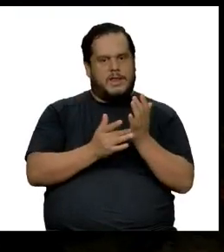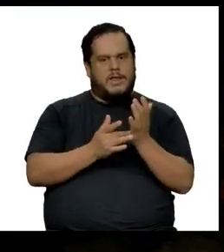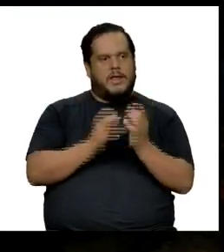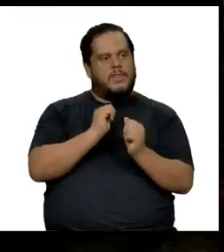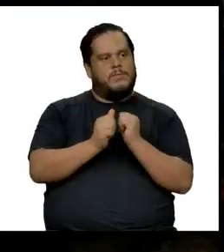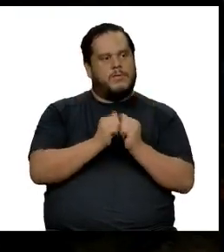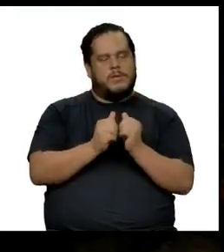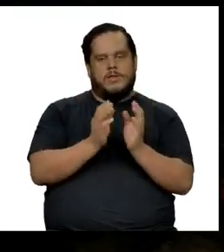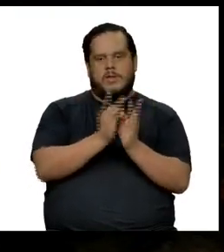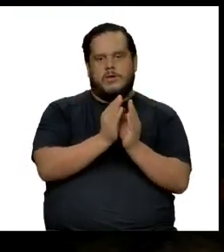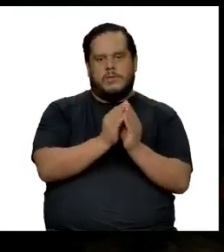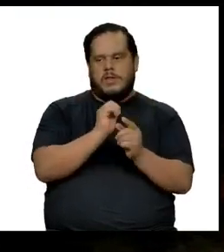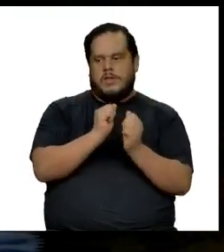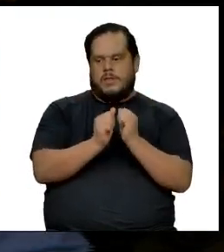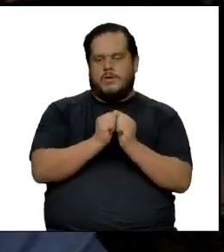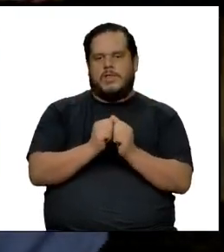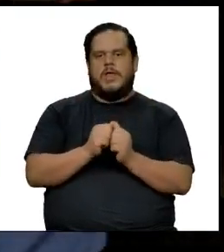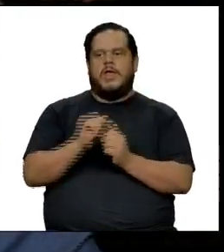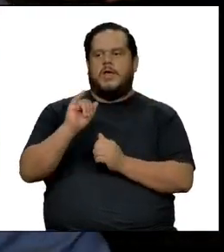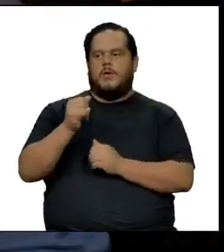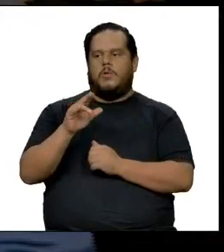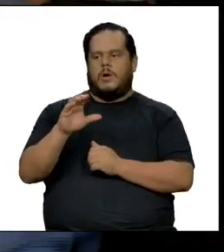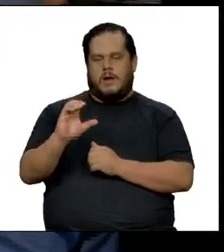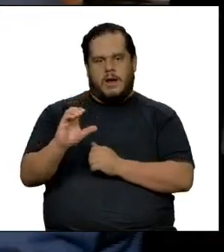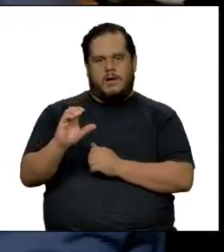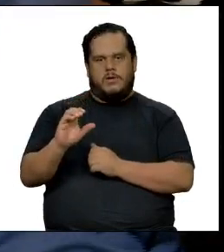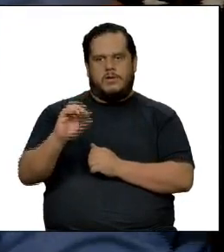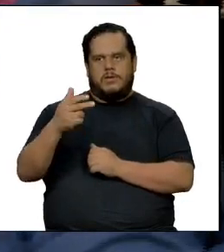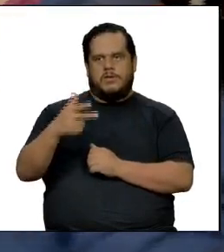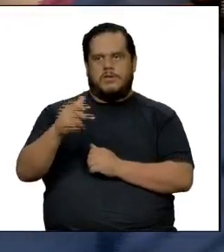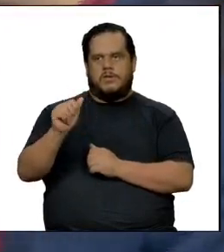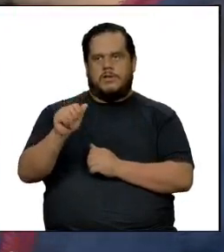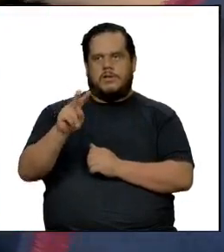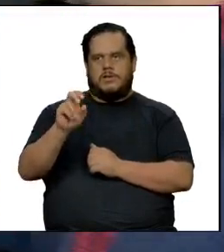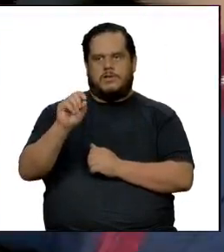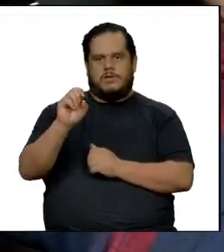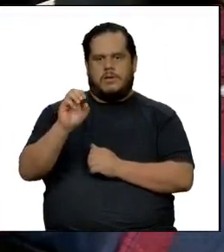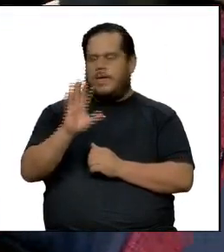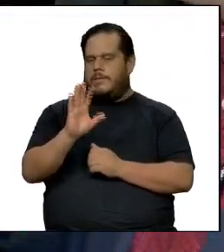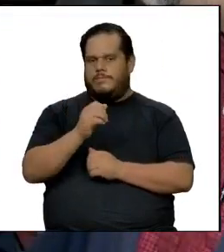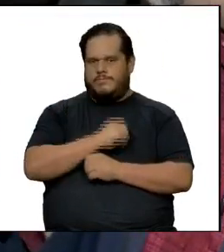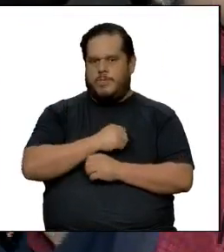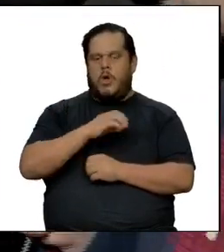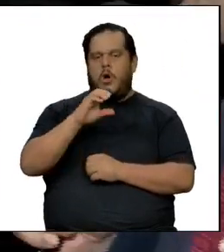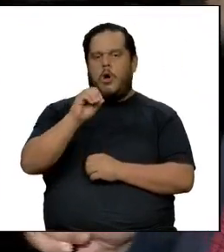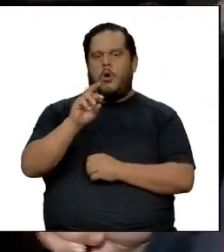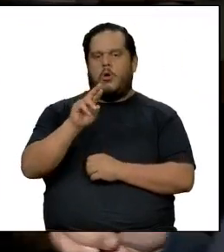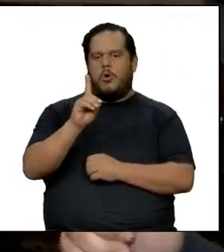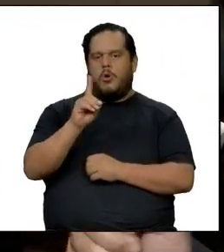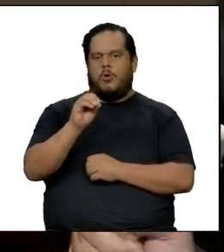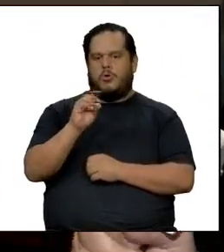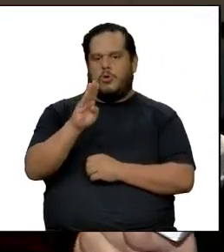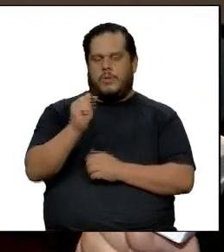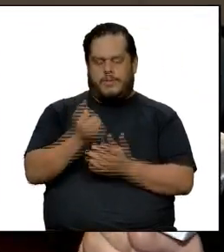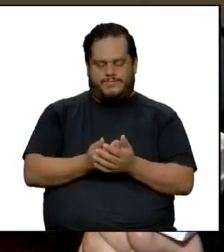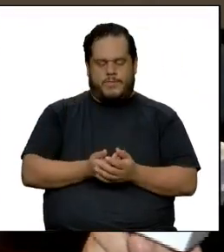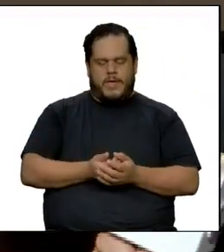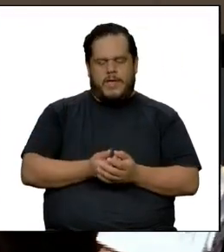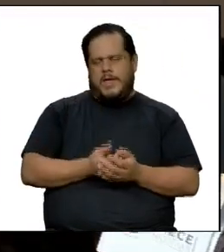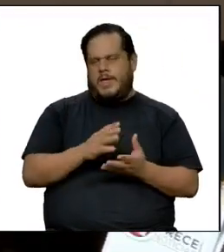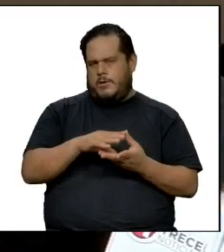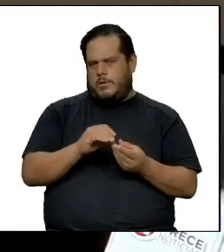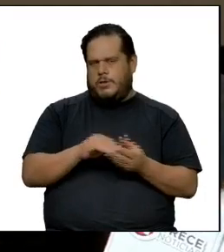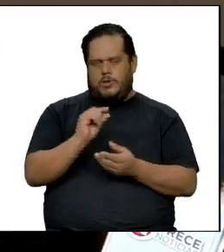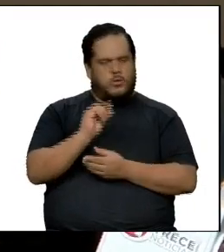de Deportes, el señor Juan Carlos Chávez. Juan Carlos Córdoba. Don Juan Carlos, cuéntenos un poco. Me imagino que